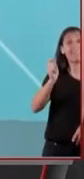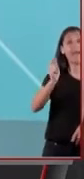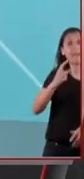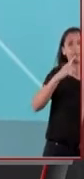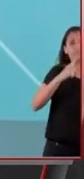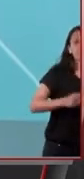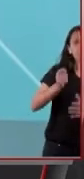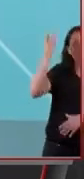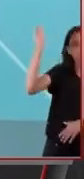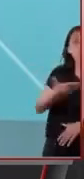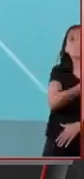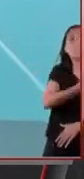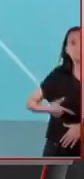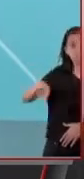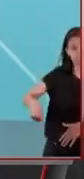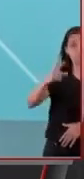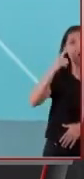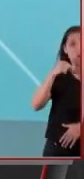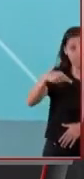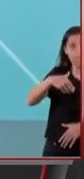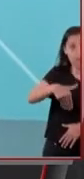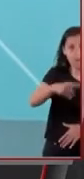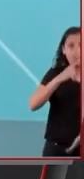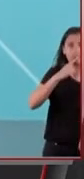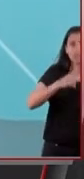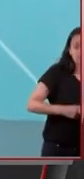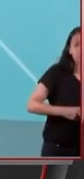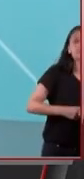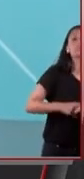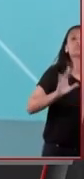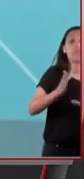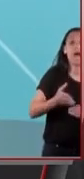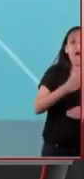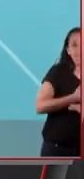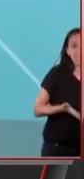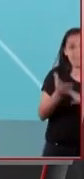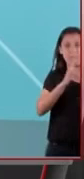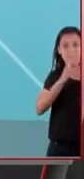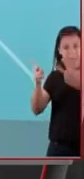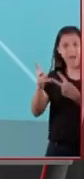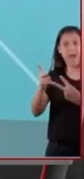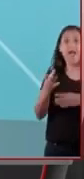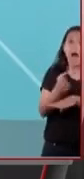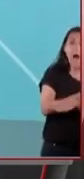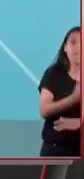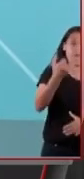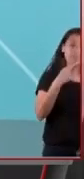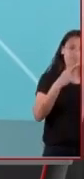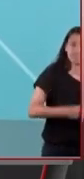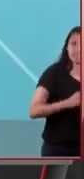la Corte Suprema de Justicia, que se declara competente frente a la impugnación presentada por la oposición. Bueno, vamos a